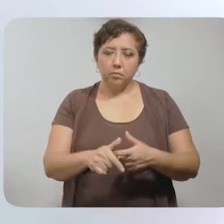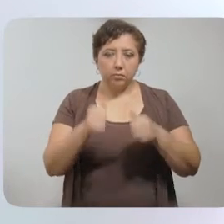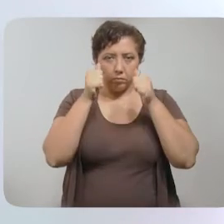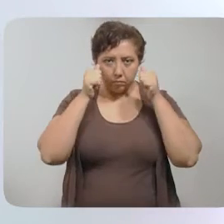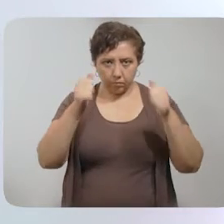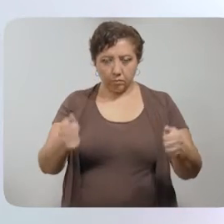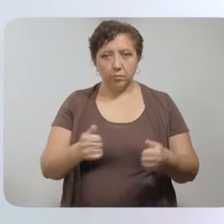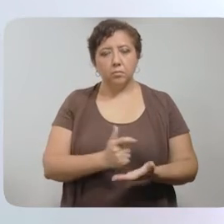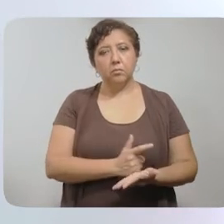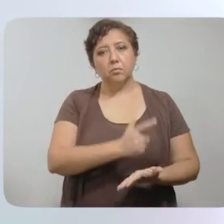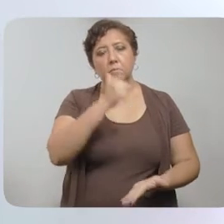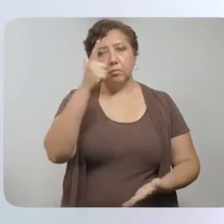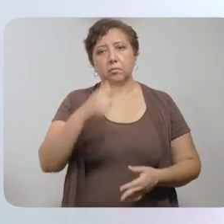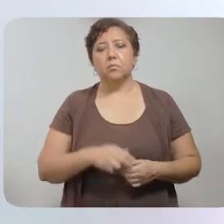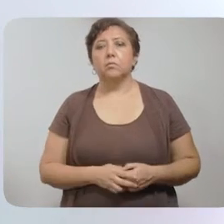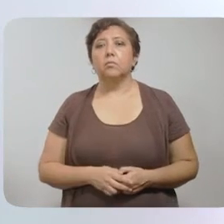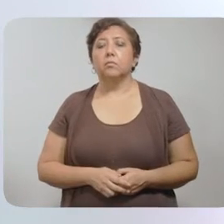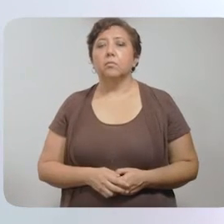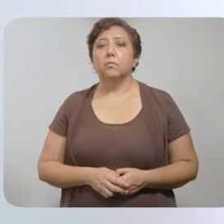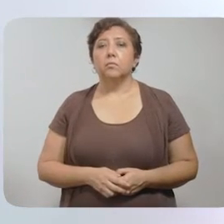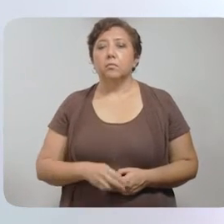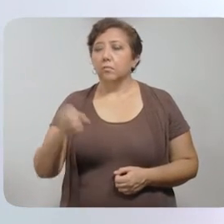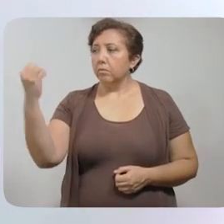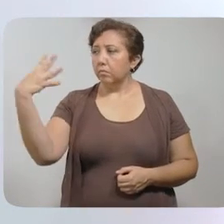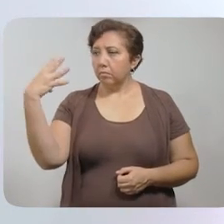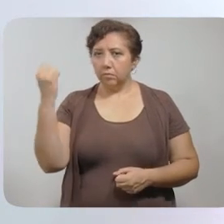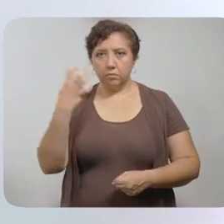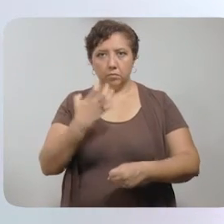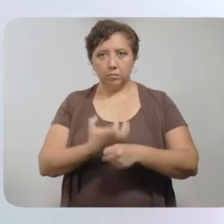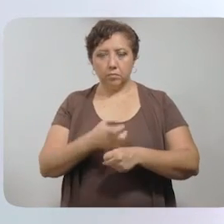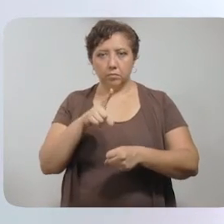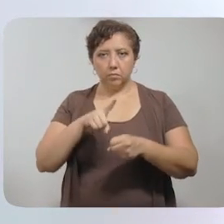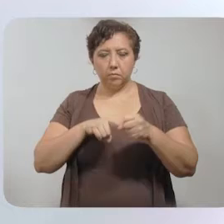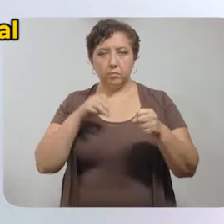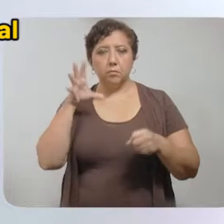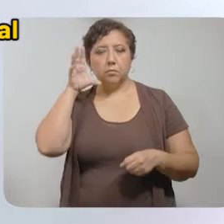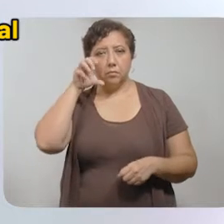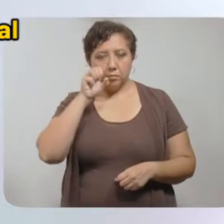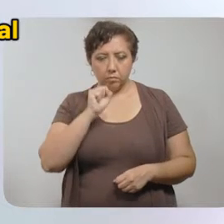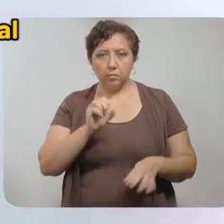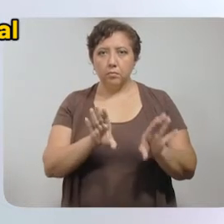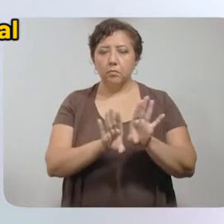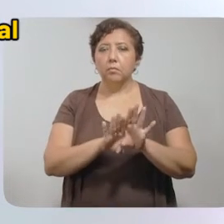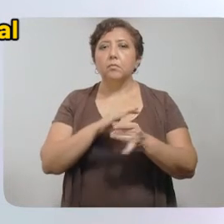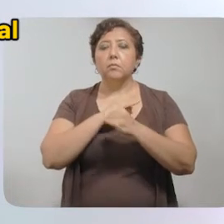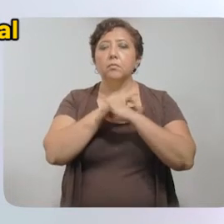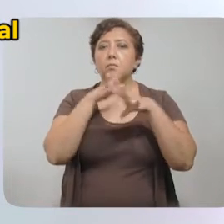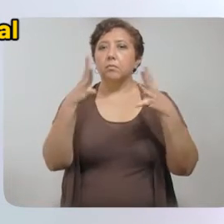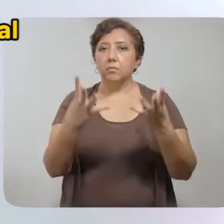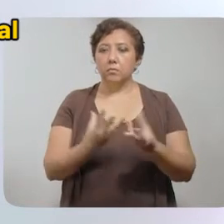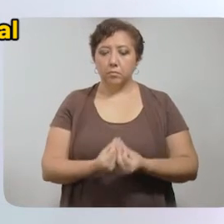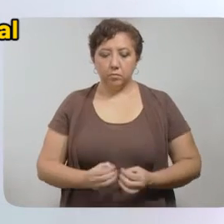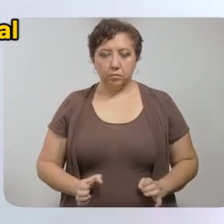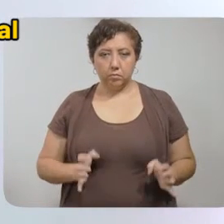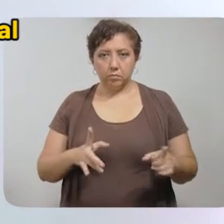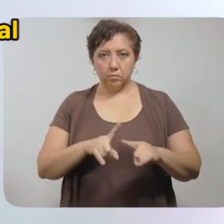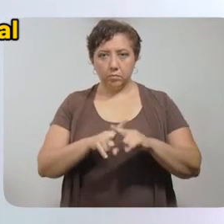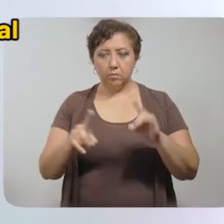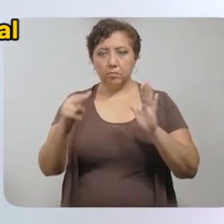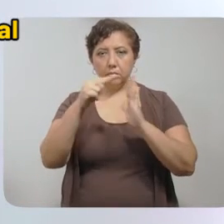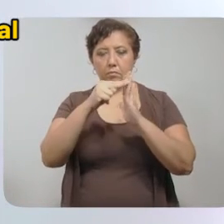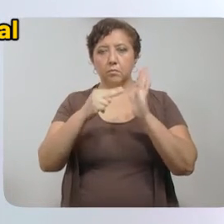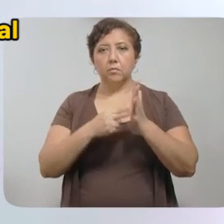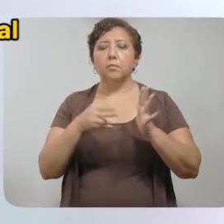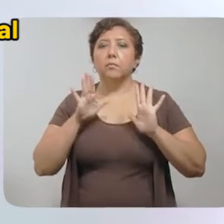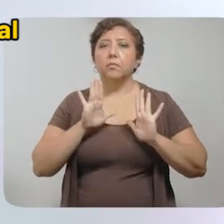en estado grave. El semáforo estatal está en naranja. Como hemos informado, se han establecido diversas medidas